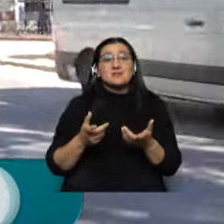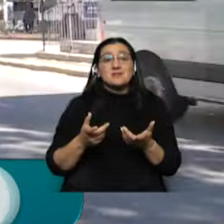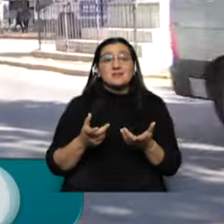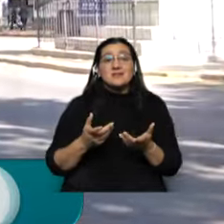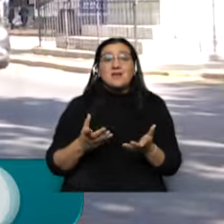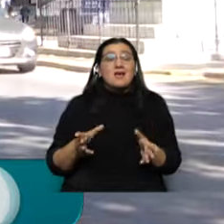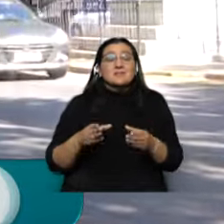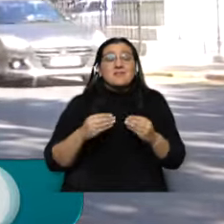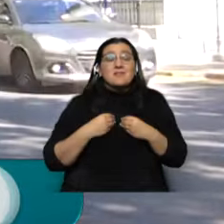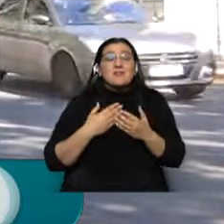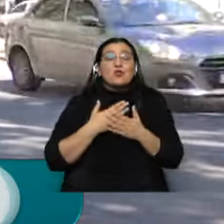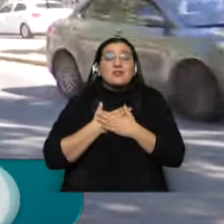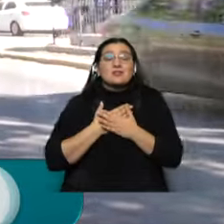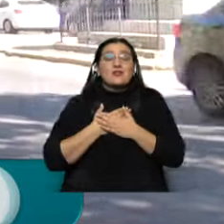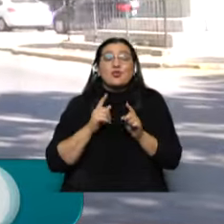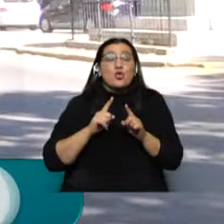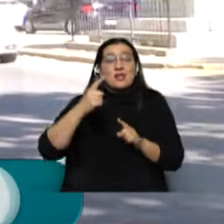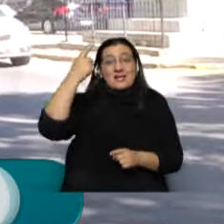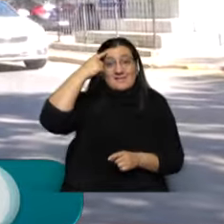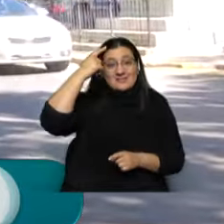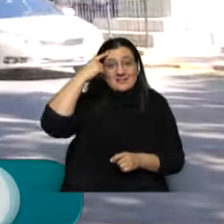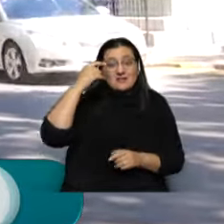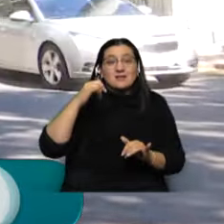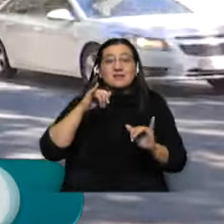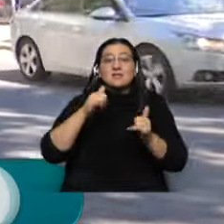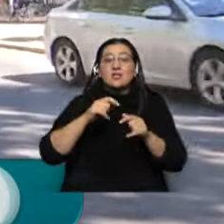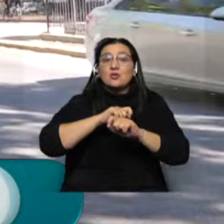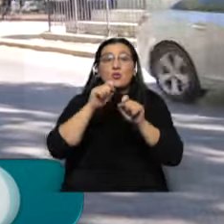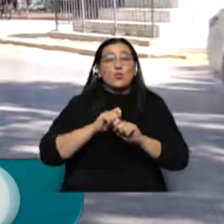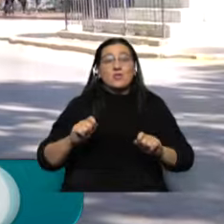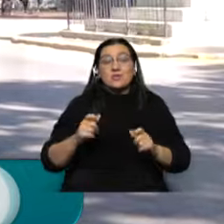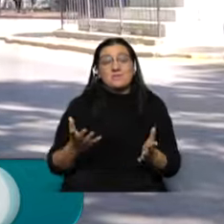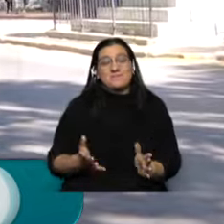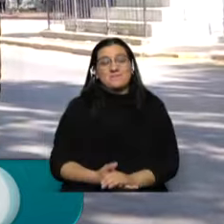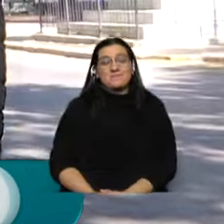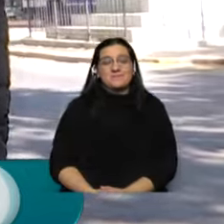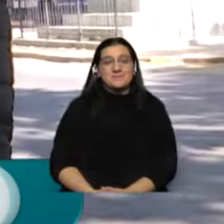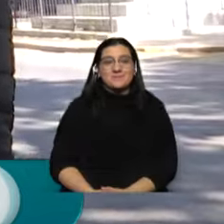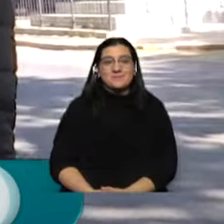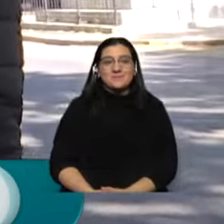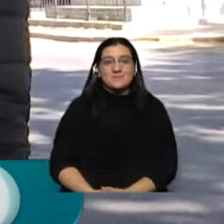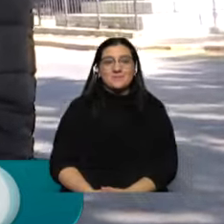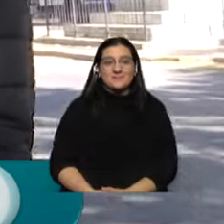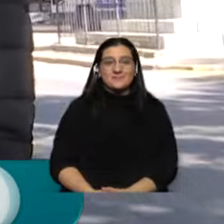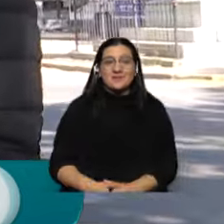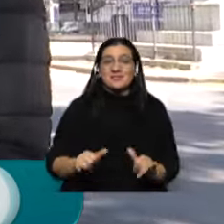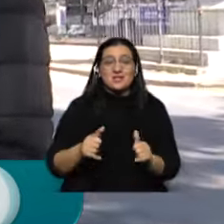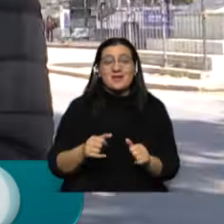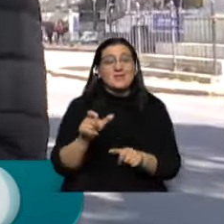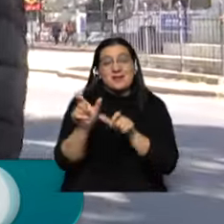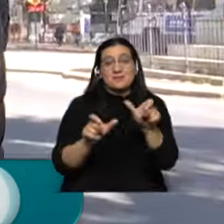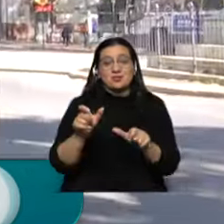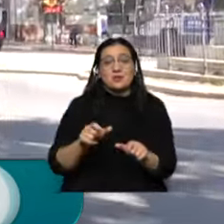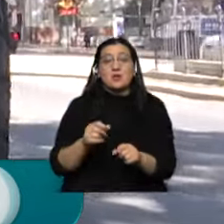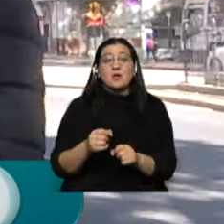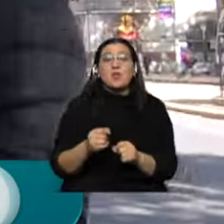desde el corazón, no desde la cabeza. Ya está concluida la obra. La obra ya cobró vida. Qué rico. Gustavo,